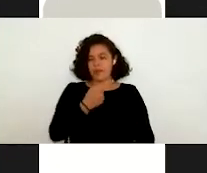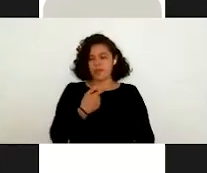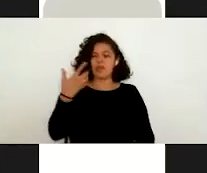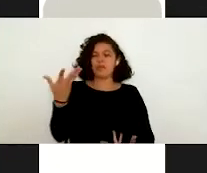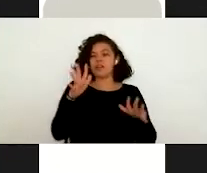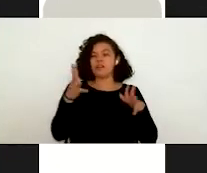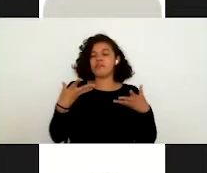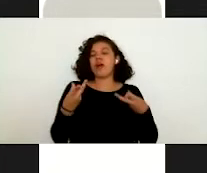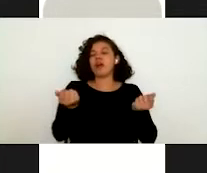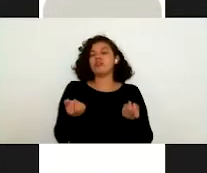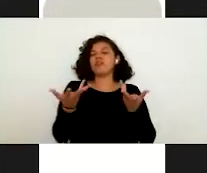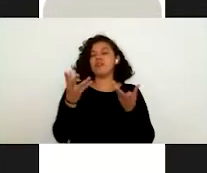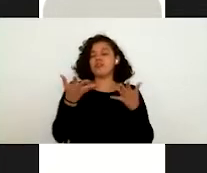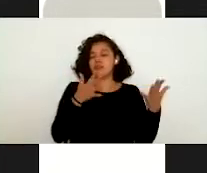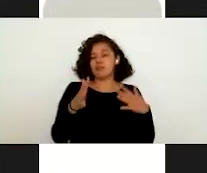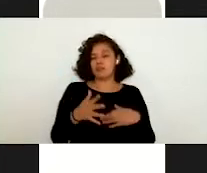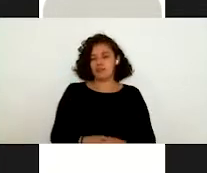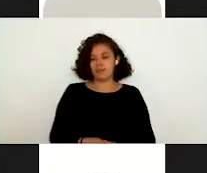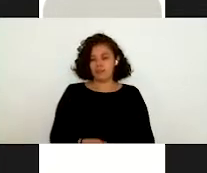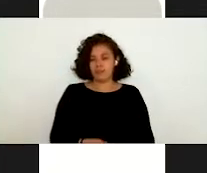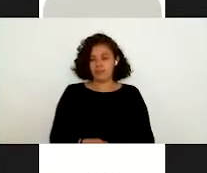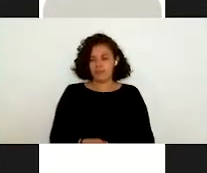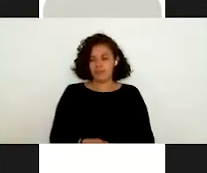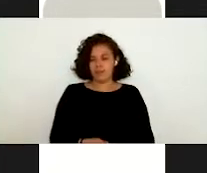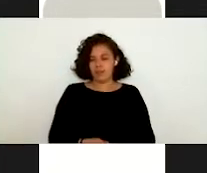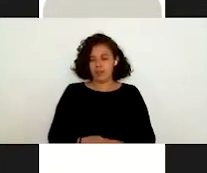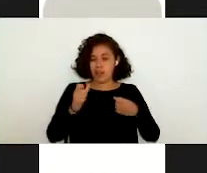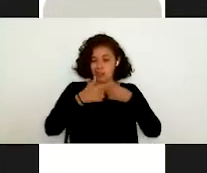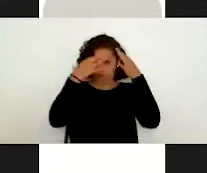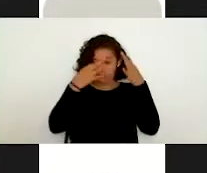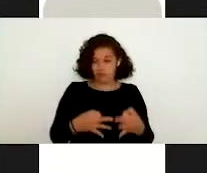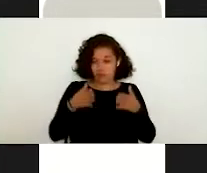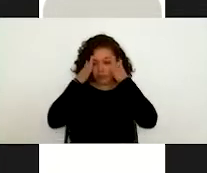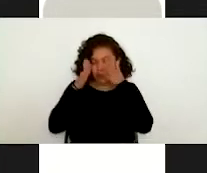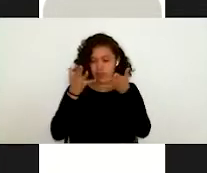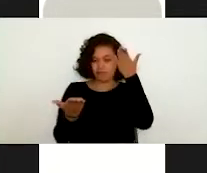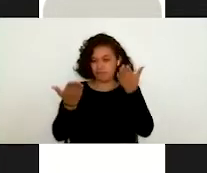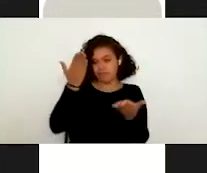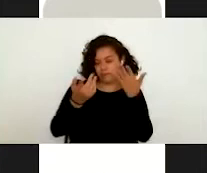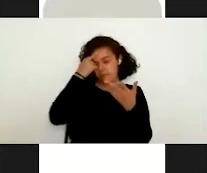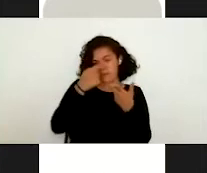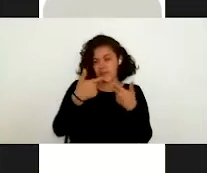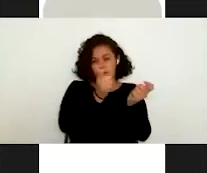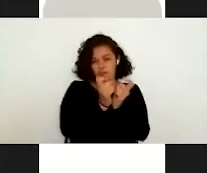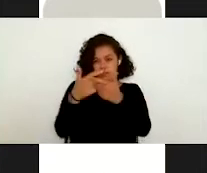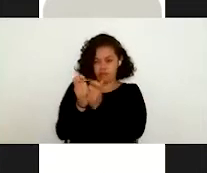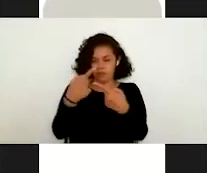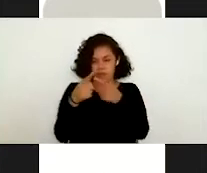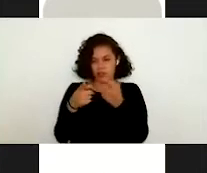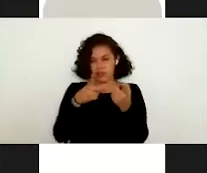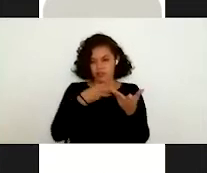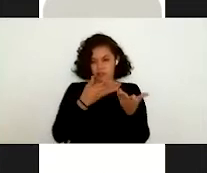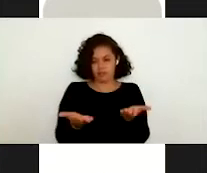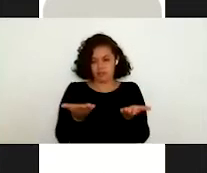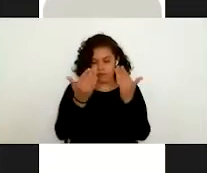de insumos-beneficios, ¿no? Que sea realista, sensato y equilibrado entre los diferentes rubros, ¿no? Debemos de dejar